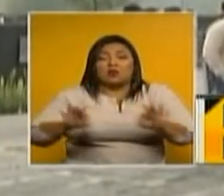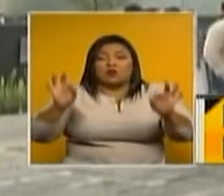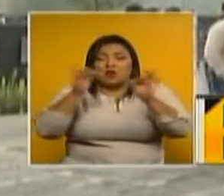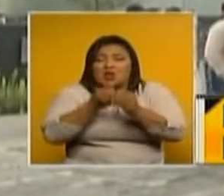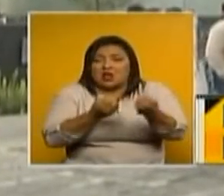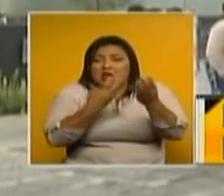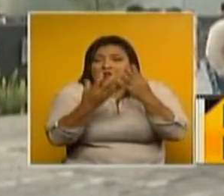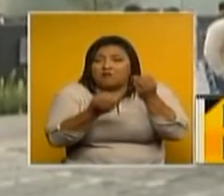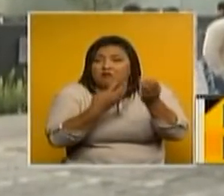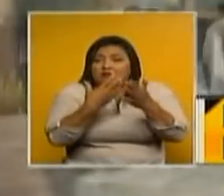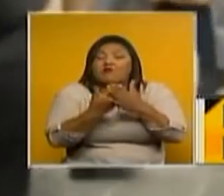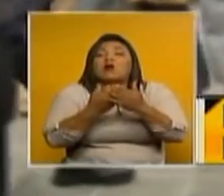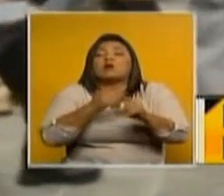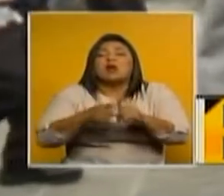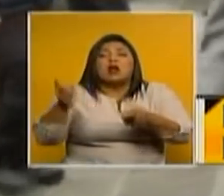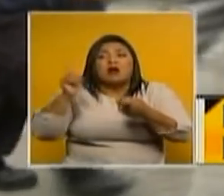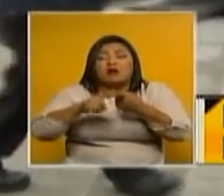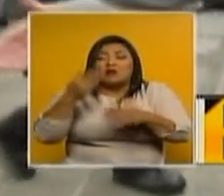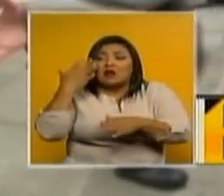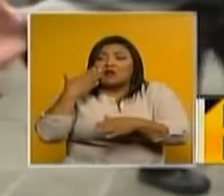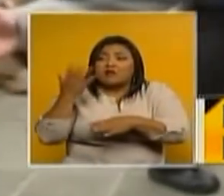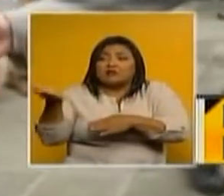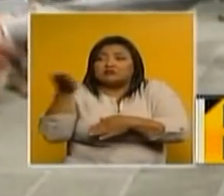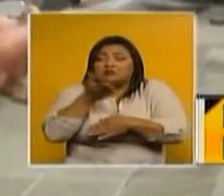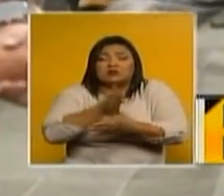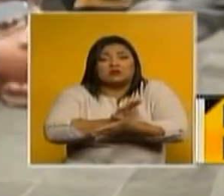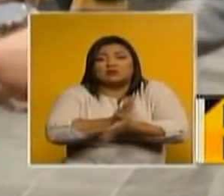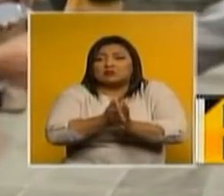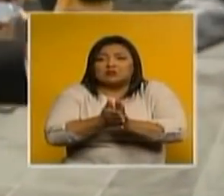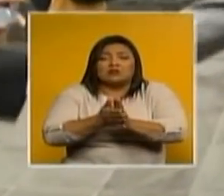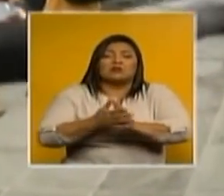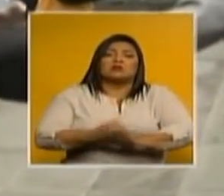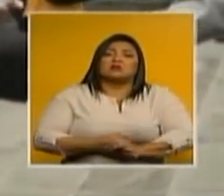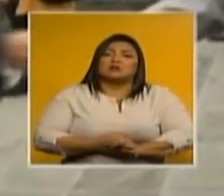en este caso, pero hasta la fecha no ha sido convocado.